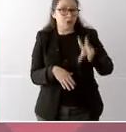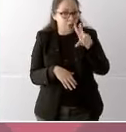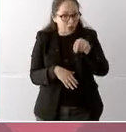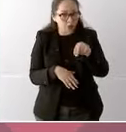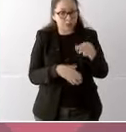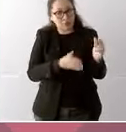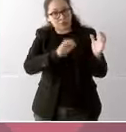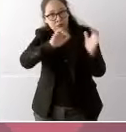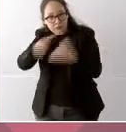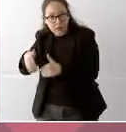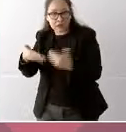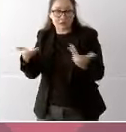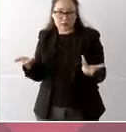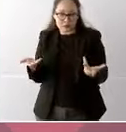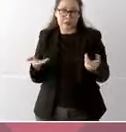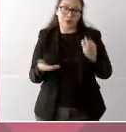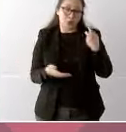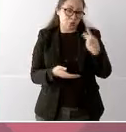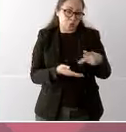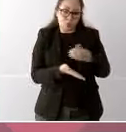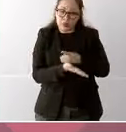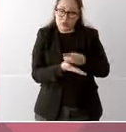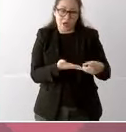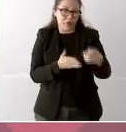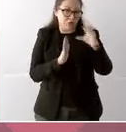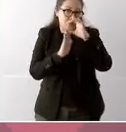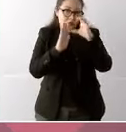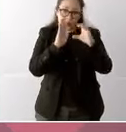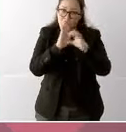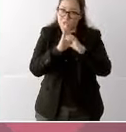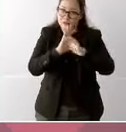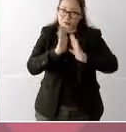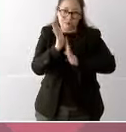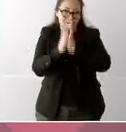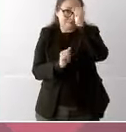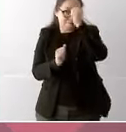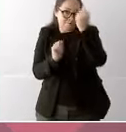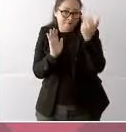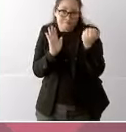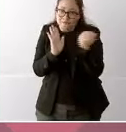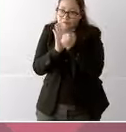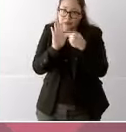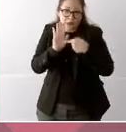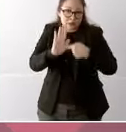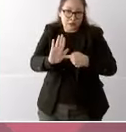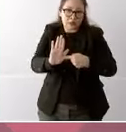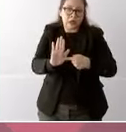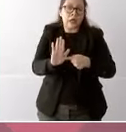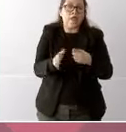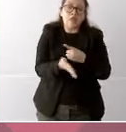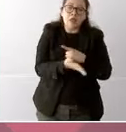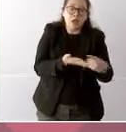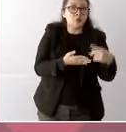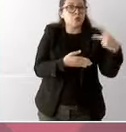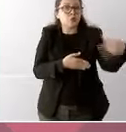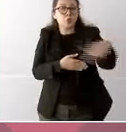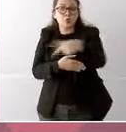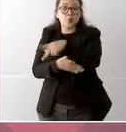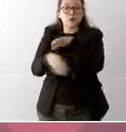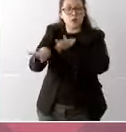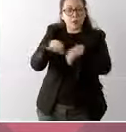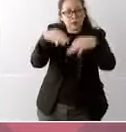el trabajo. Además, es un derecho constitucional, el derecho a un trabajo digno.